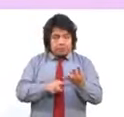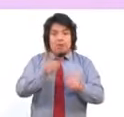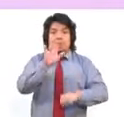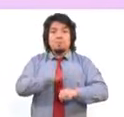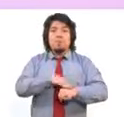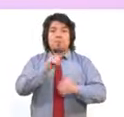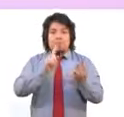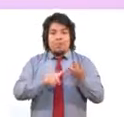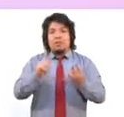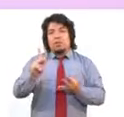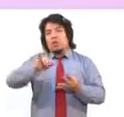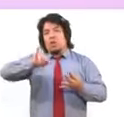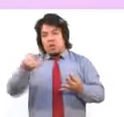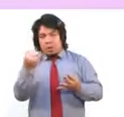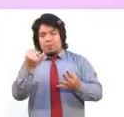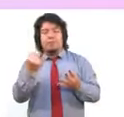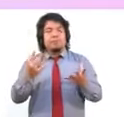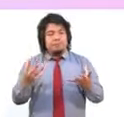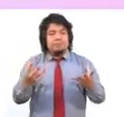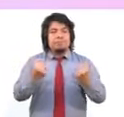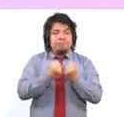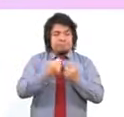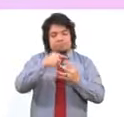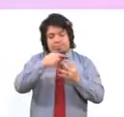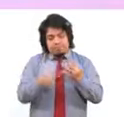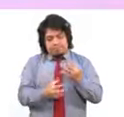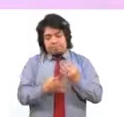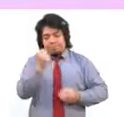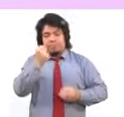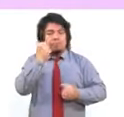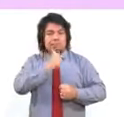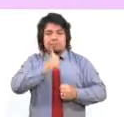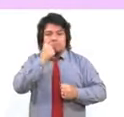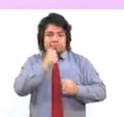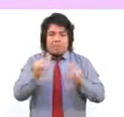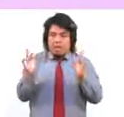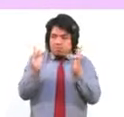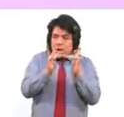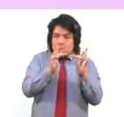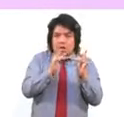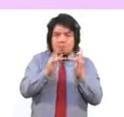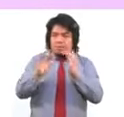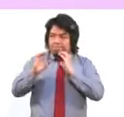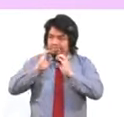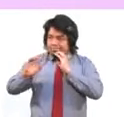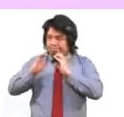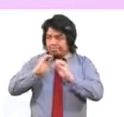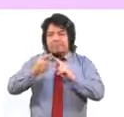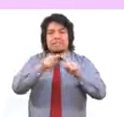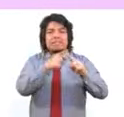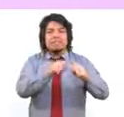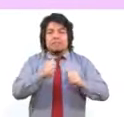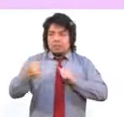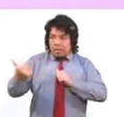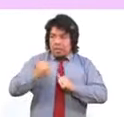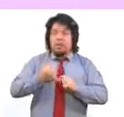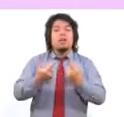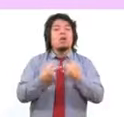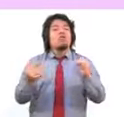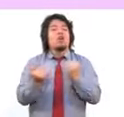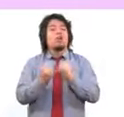el Poder Judicial, con quien tenemos una gran coordinación respetuosa de nuestras autonomías. Pero